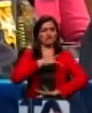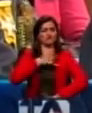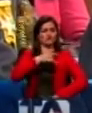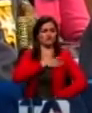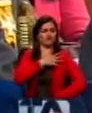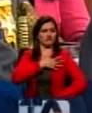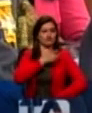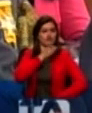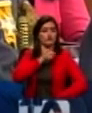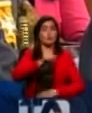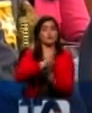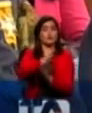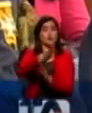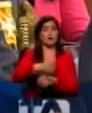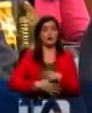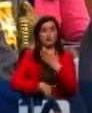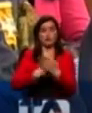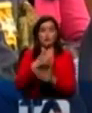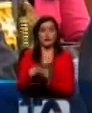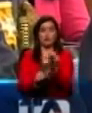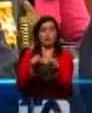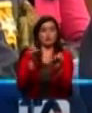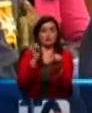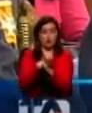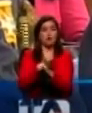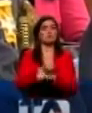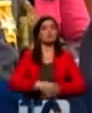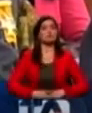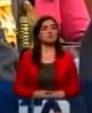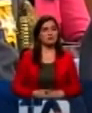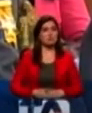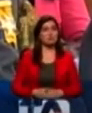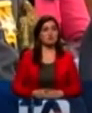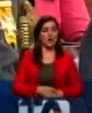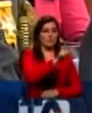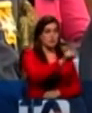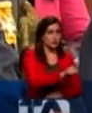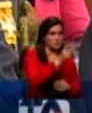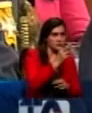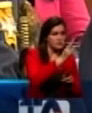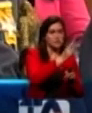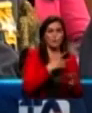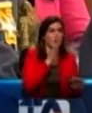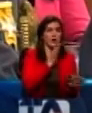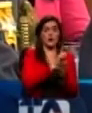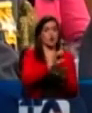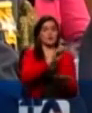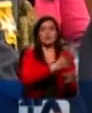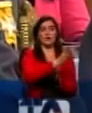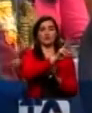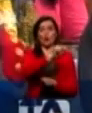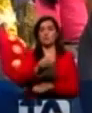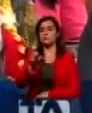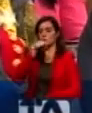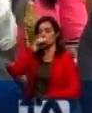y la lealtad entre las personas y las instituciones. La lealtad no es a las personas, que quede bien claro, es a la